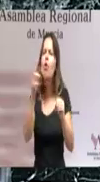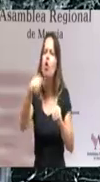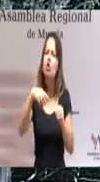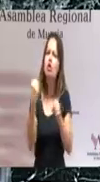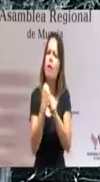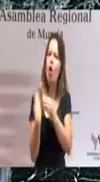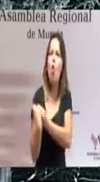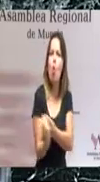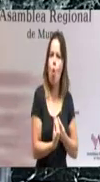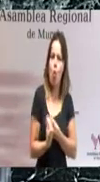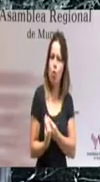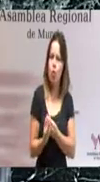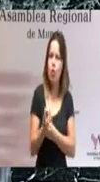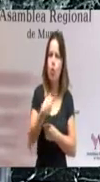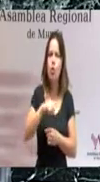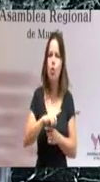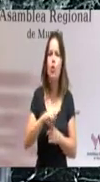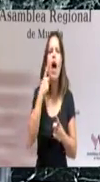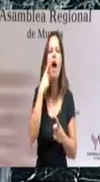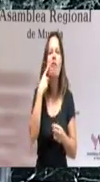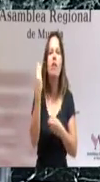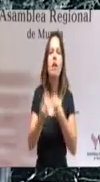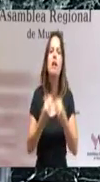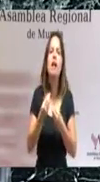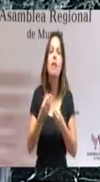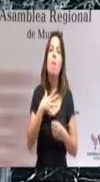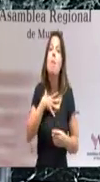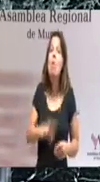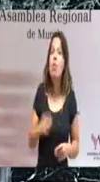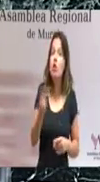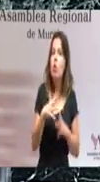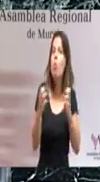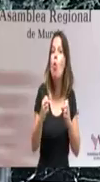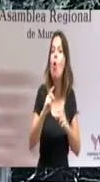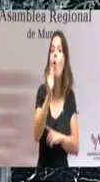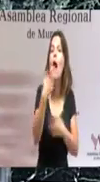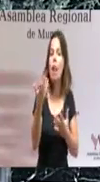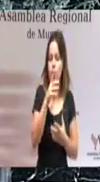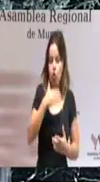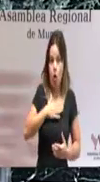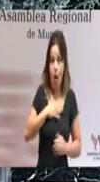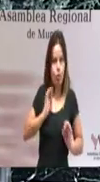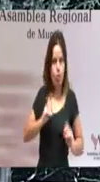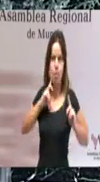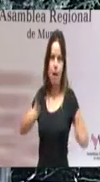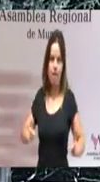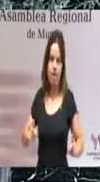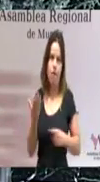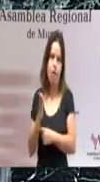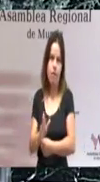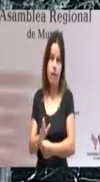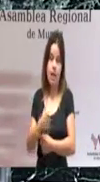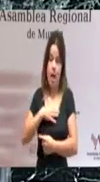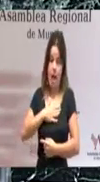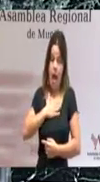juntos. Vamos a ver lo que podemos o somos capaces de conseguir, pero por mi parte no queda. Y por